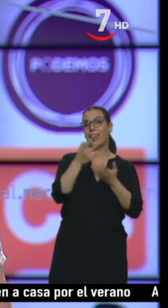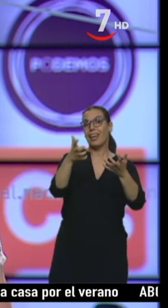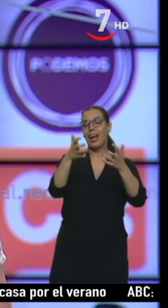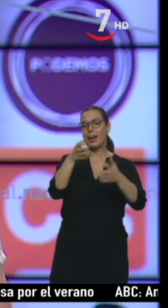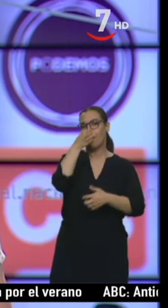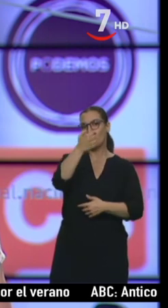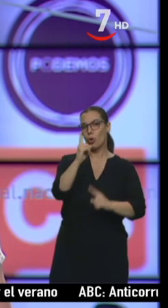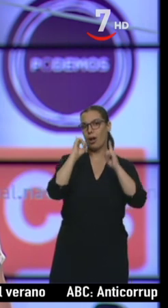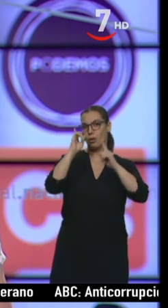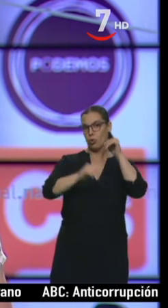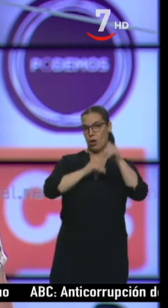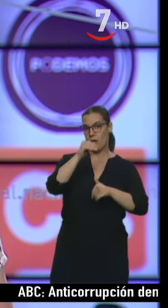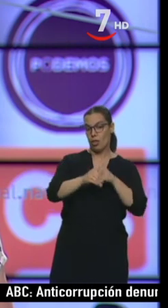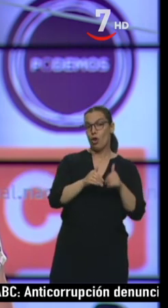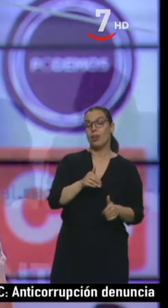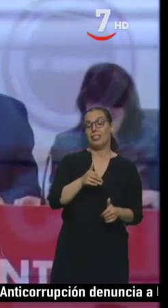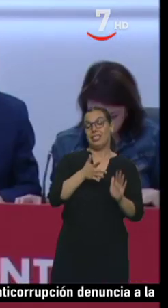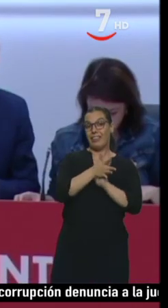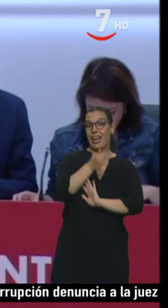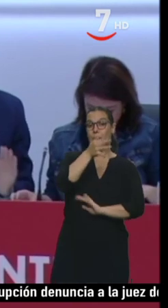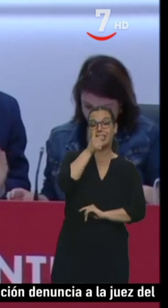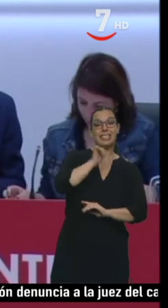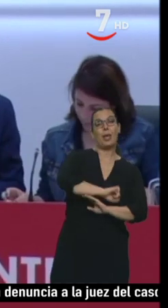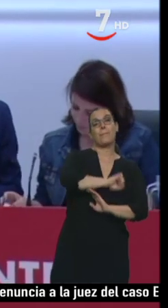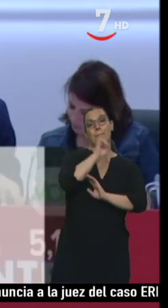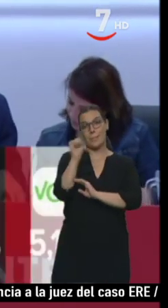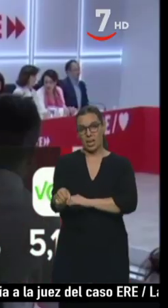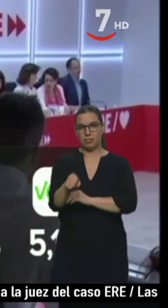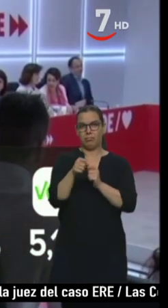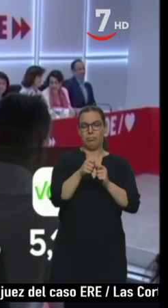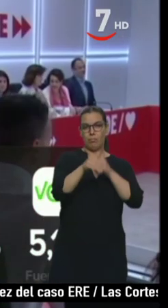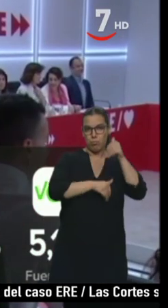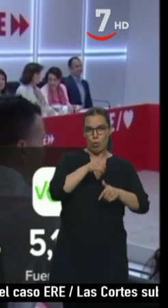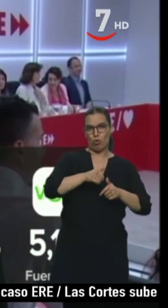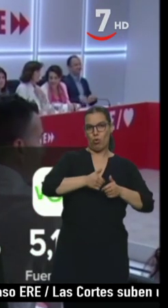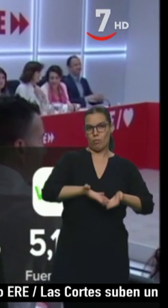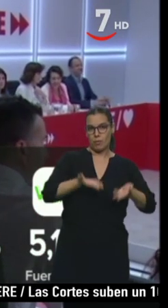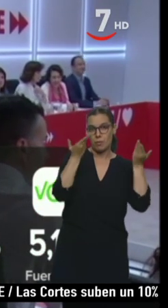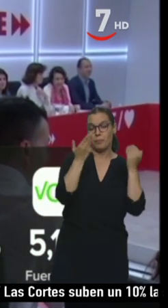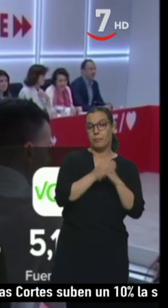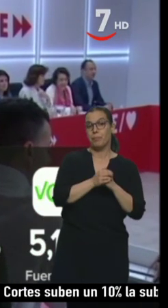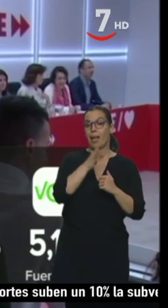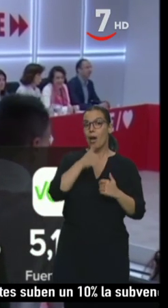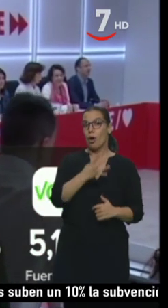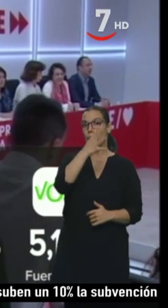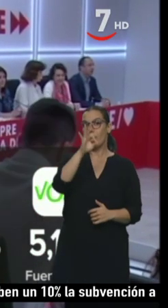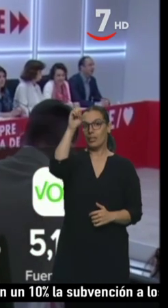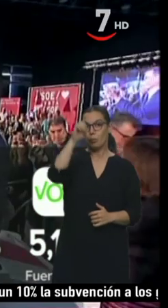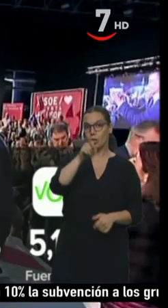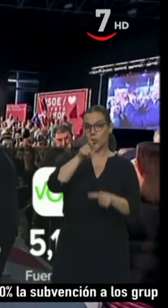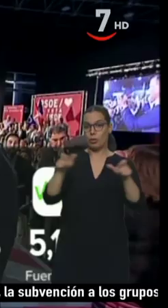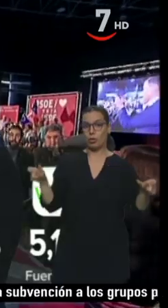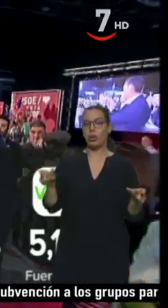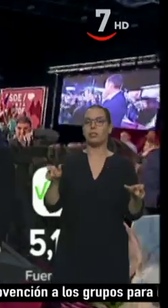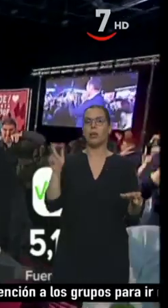incluso da más ventaja a Pedro Sánchez sobre sus rivales políticos. La encuesta refleja que hoy votaría el PSOE casi el 40% de los